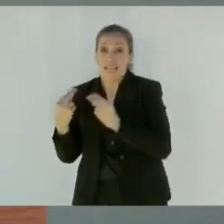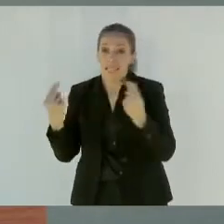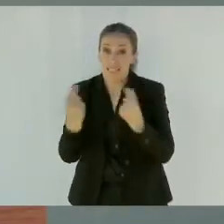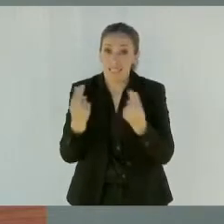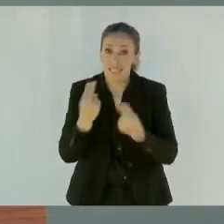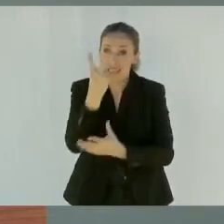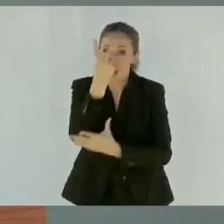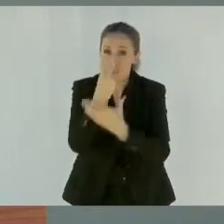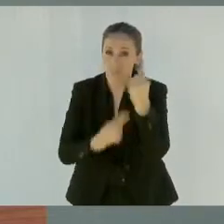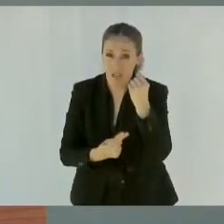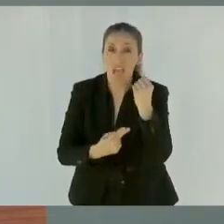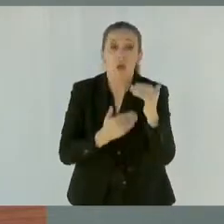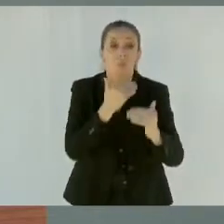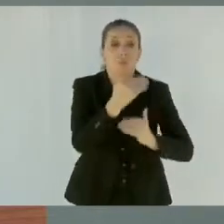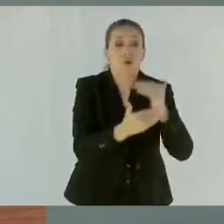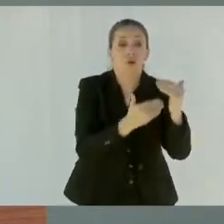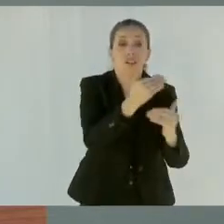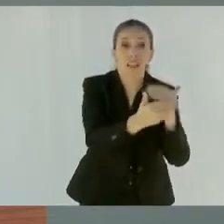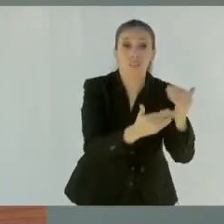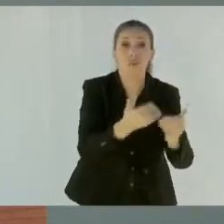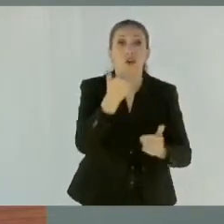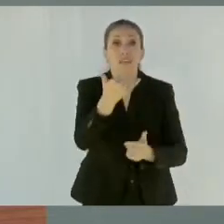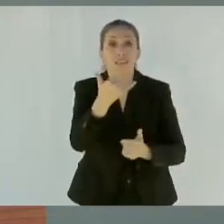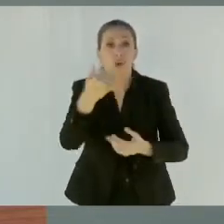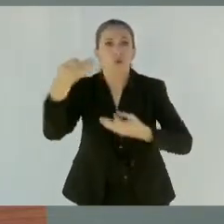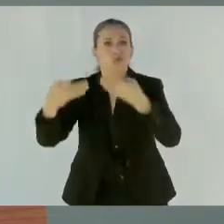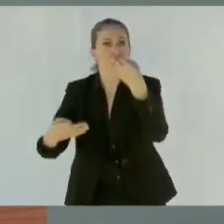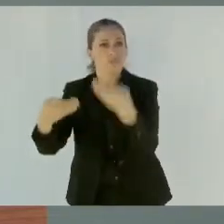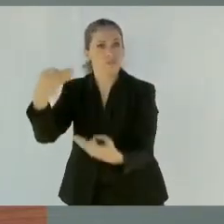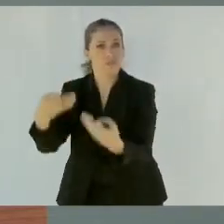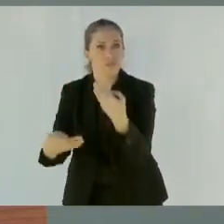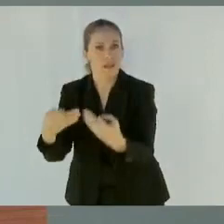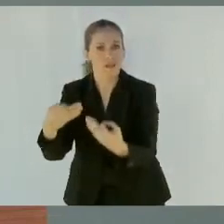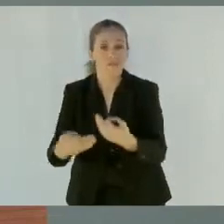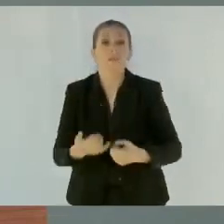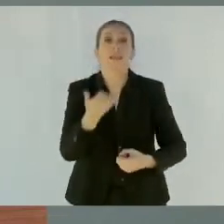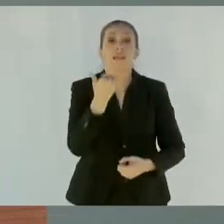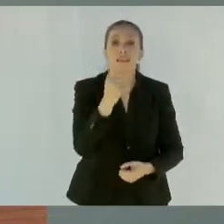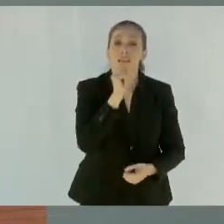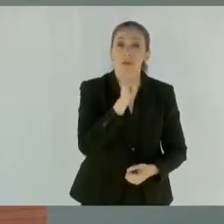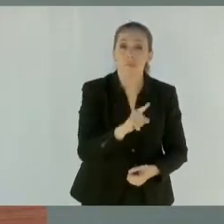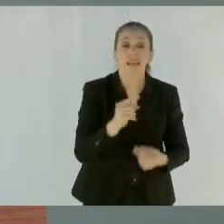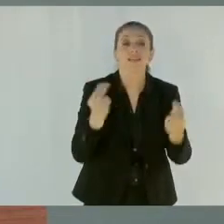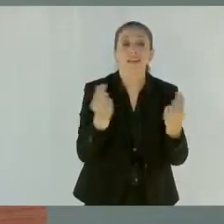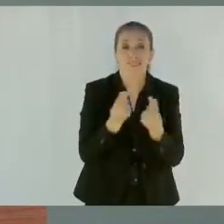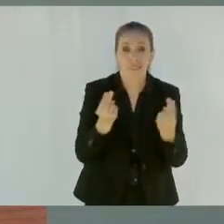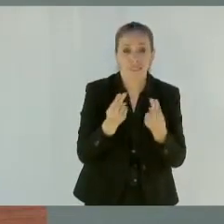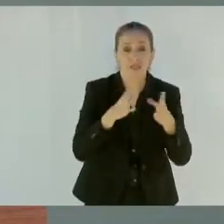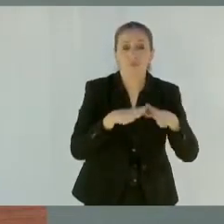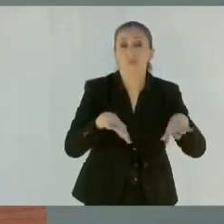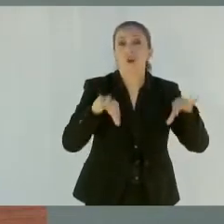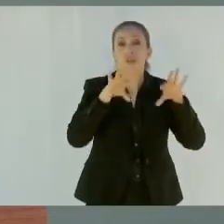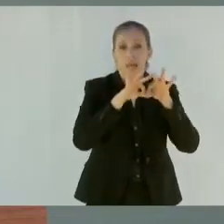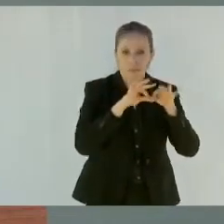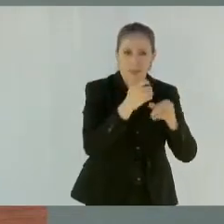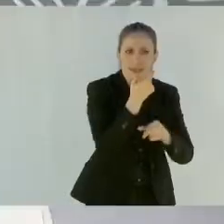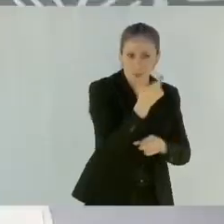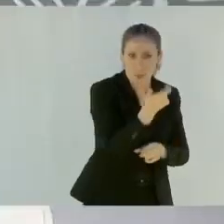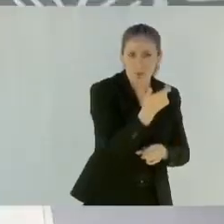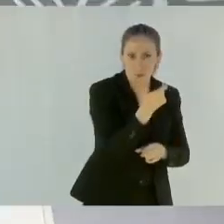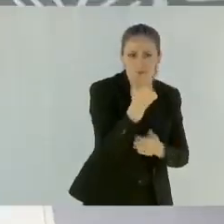requiere el progreso y se requiere la justicia, se requiere la economía y se necesita el bienestar. Ese equilibrio